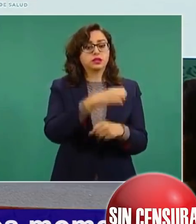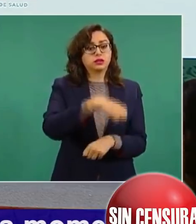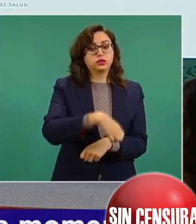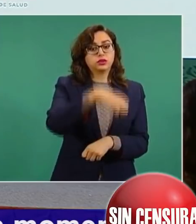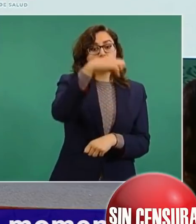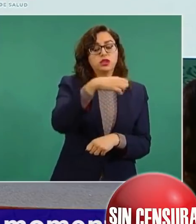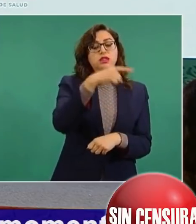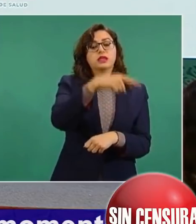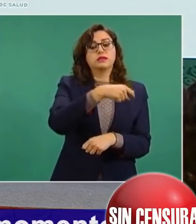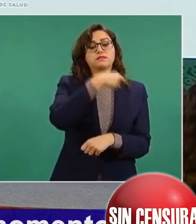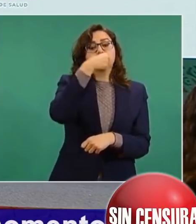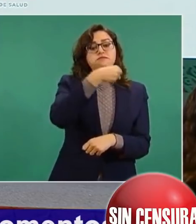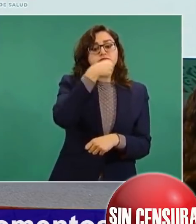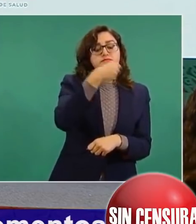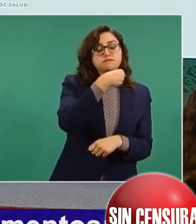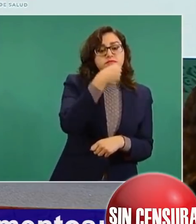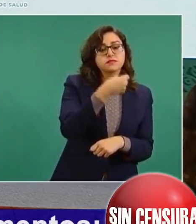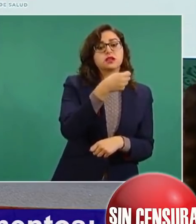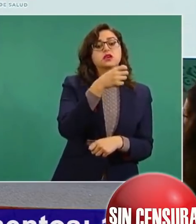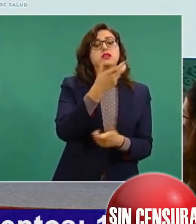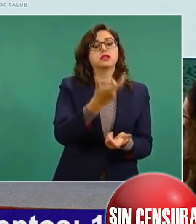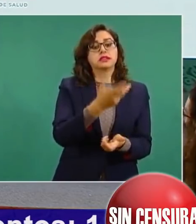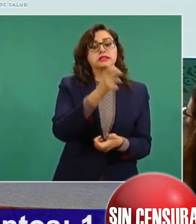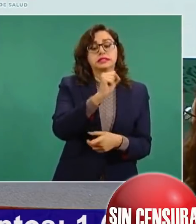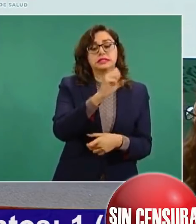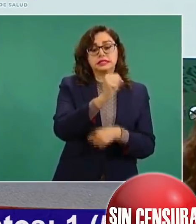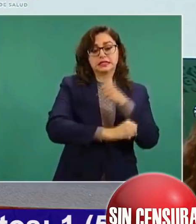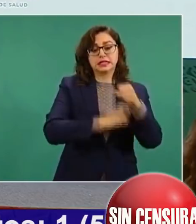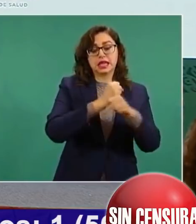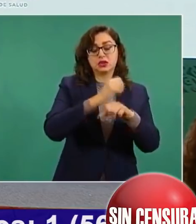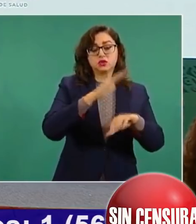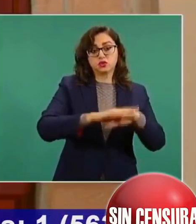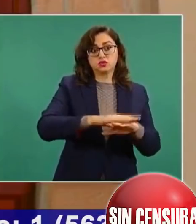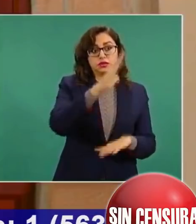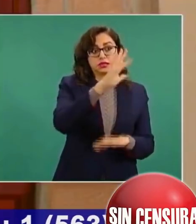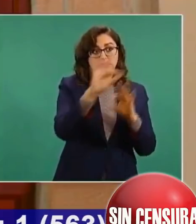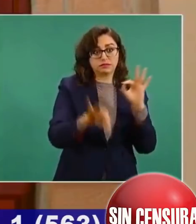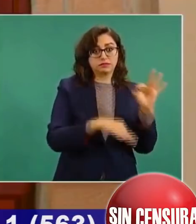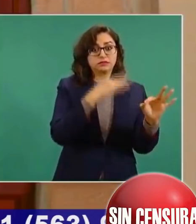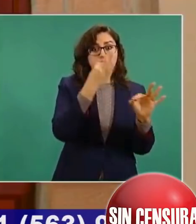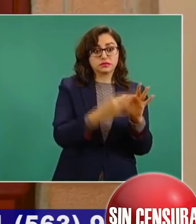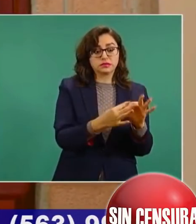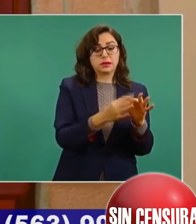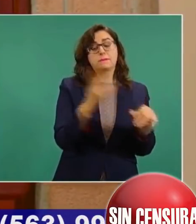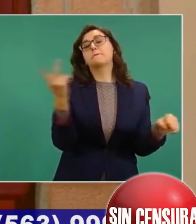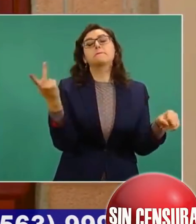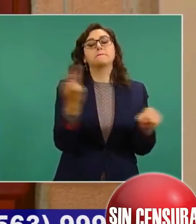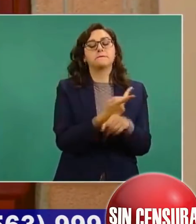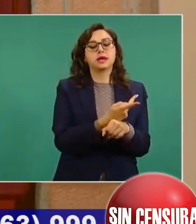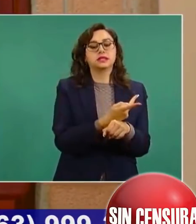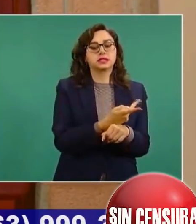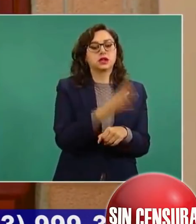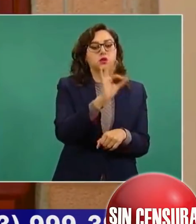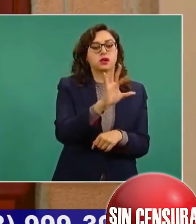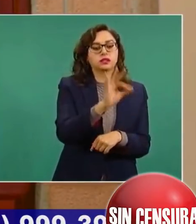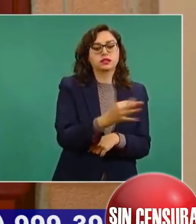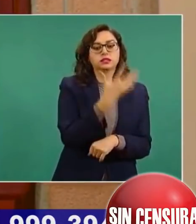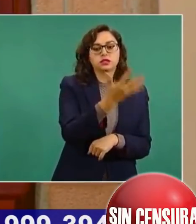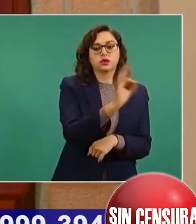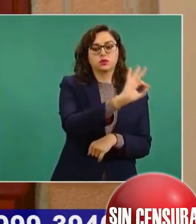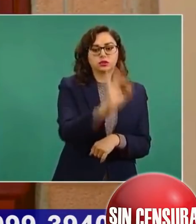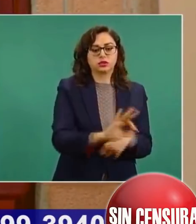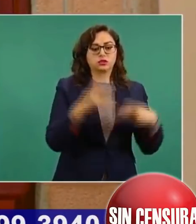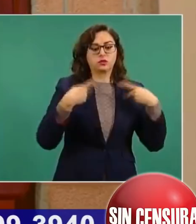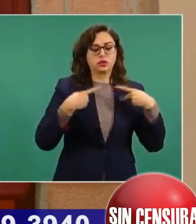todo el bloque de personas de 60 y más años de vida, hemos cubierto ya prácticamente 45% de